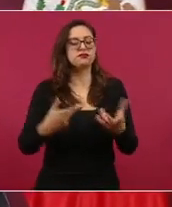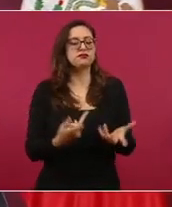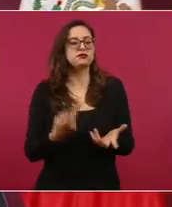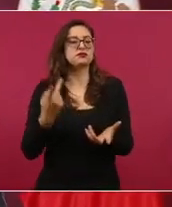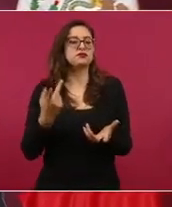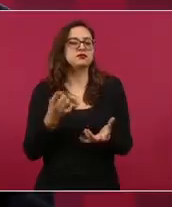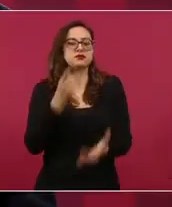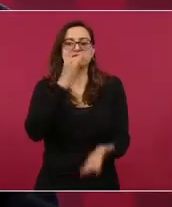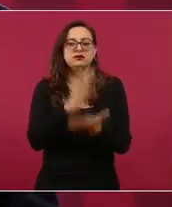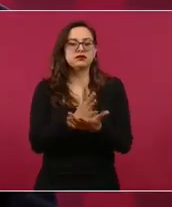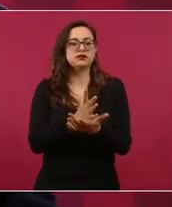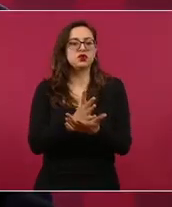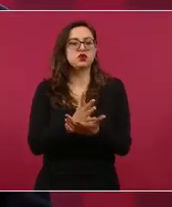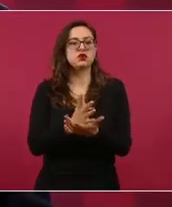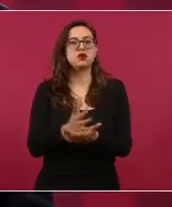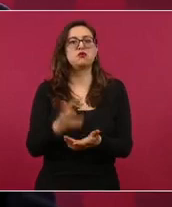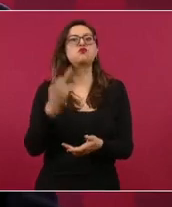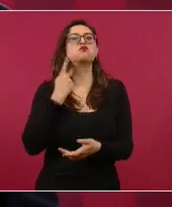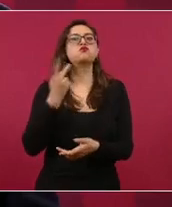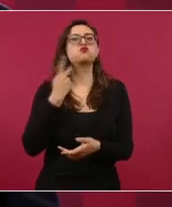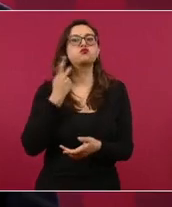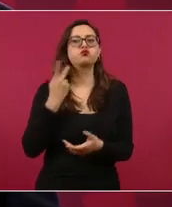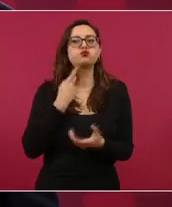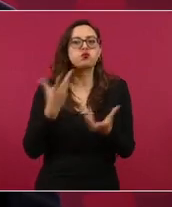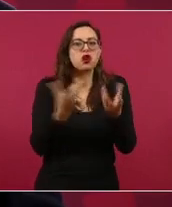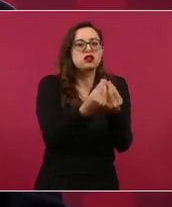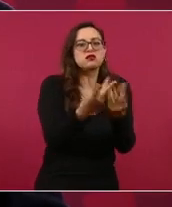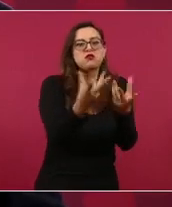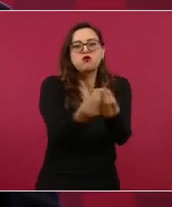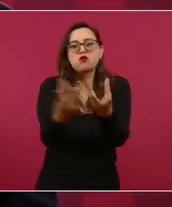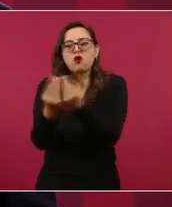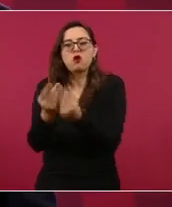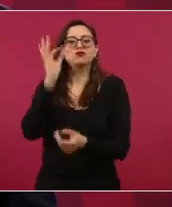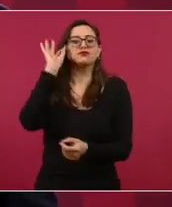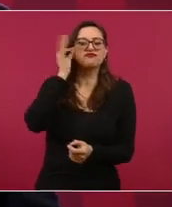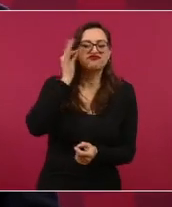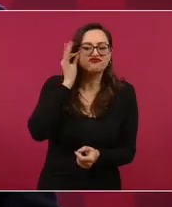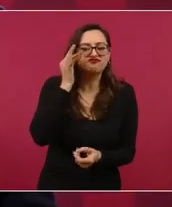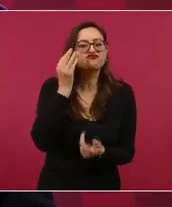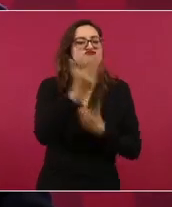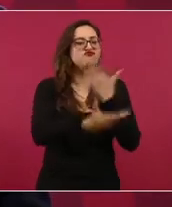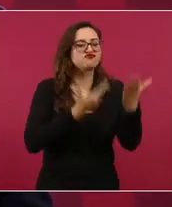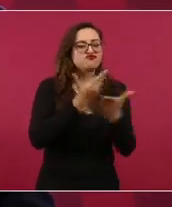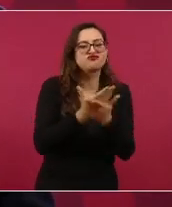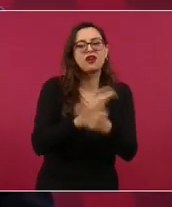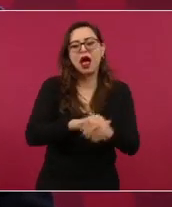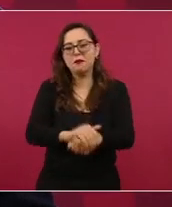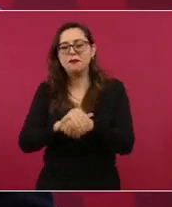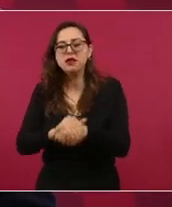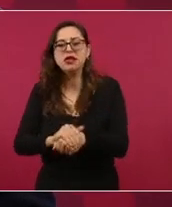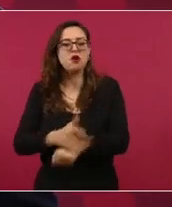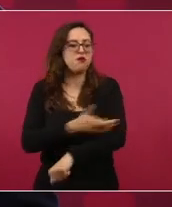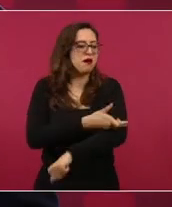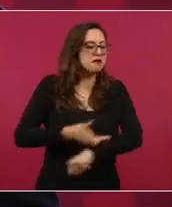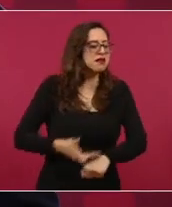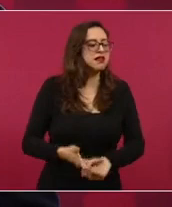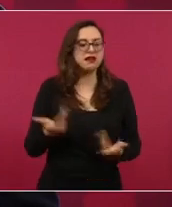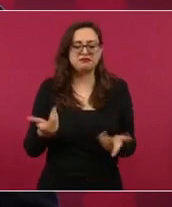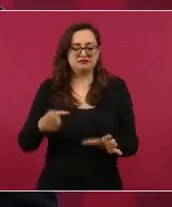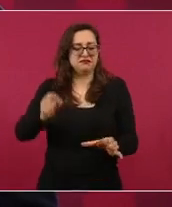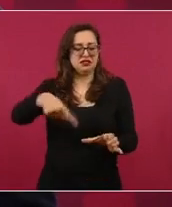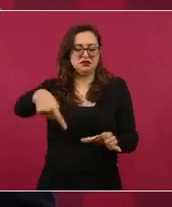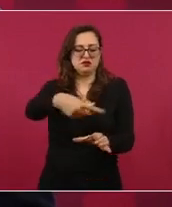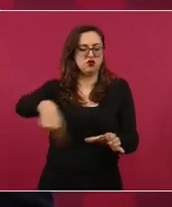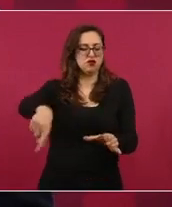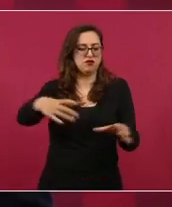políticos, de los dirigentes de partido, sus familiares, sus amigos.